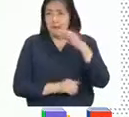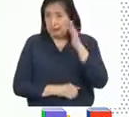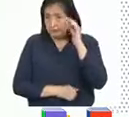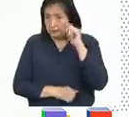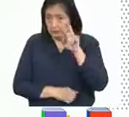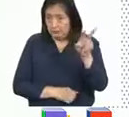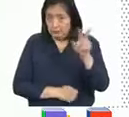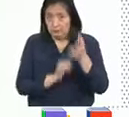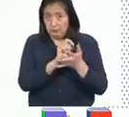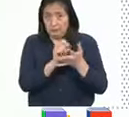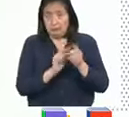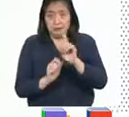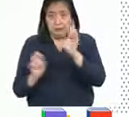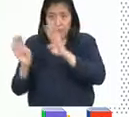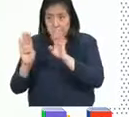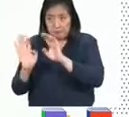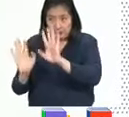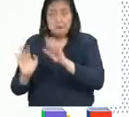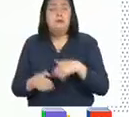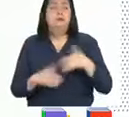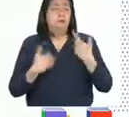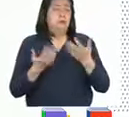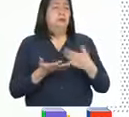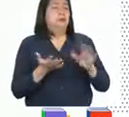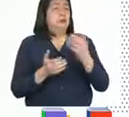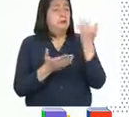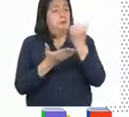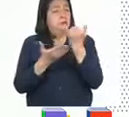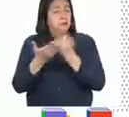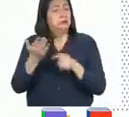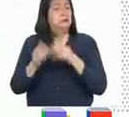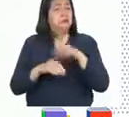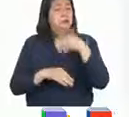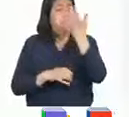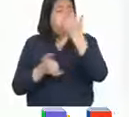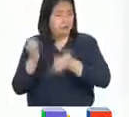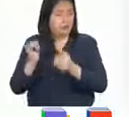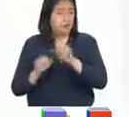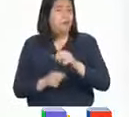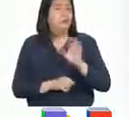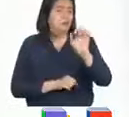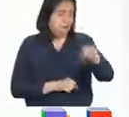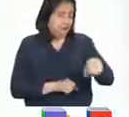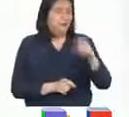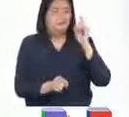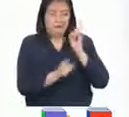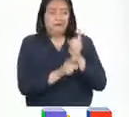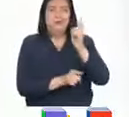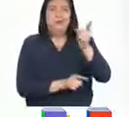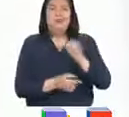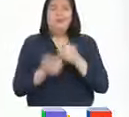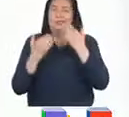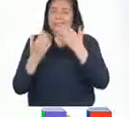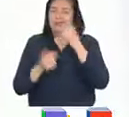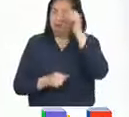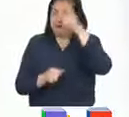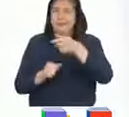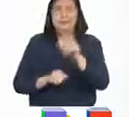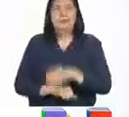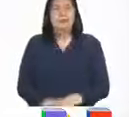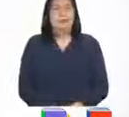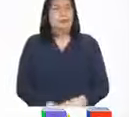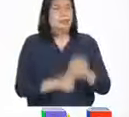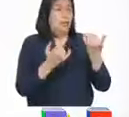tienen? Si no, no se preocupen. Ya saben que pueden terminar sus gráficos con calma al final del programa. Exacto, Patricia. Gracias por